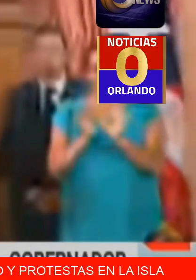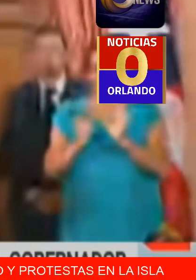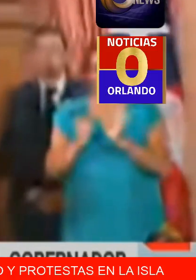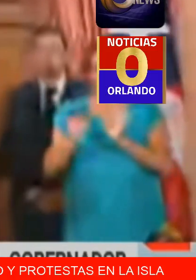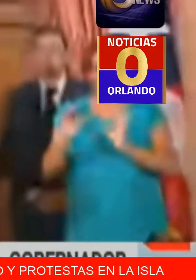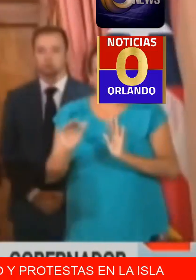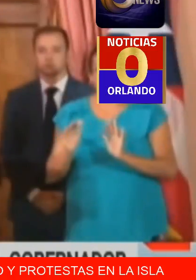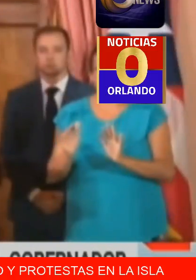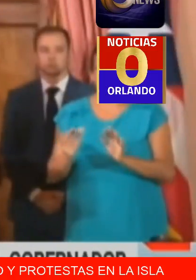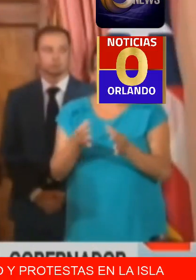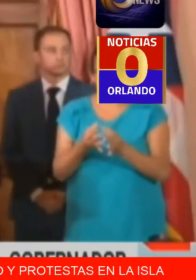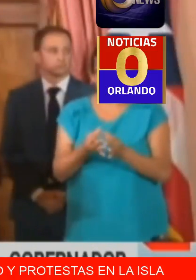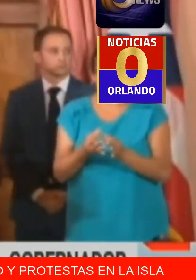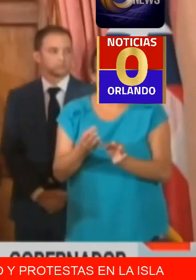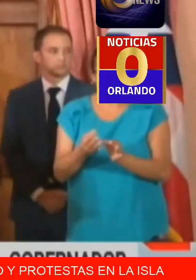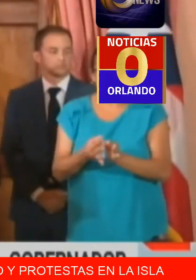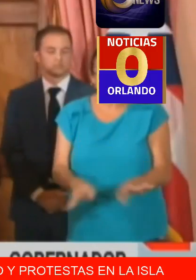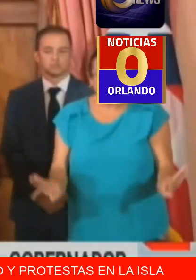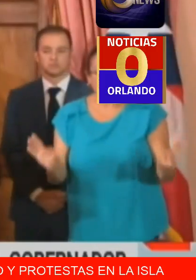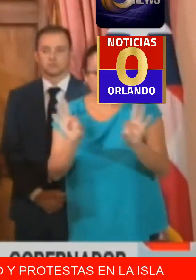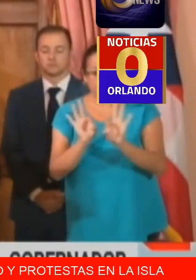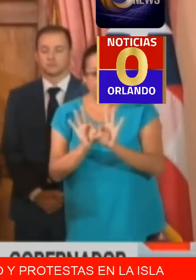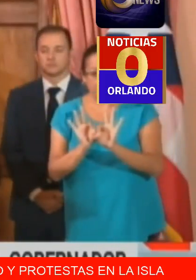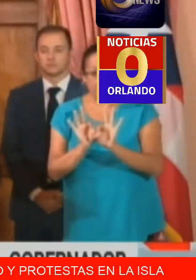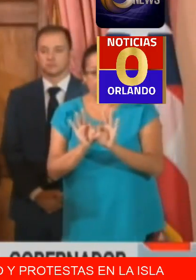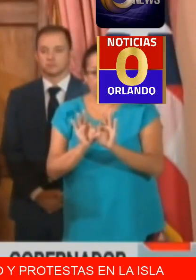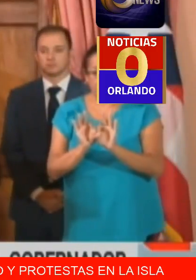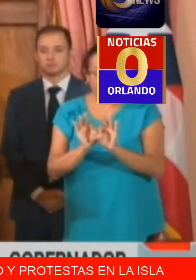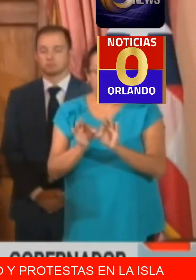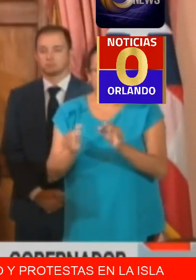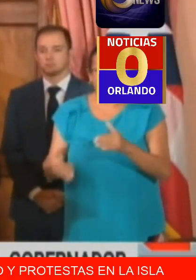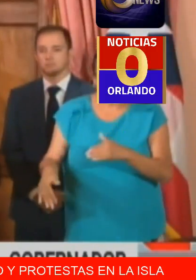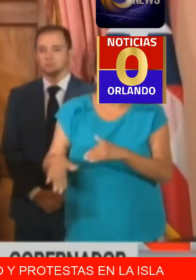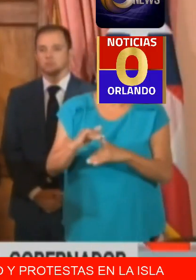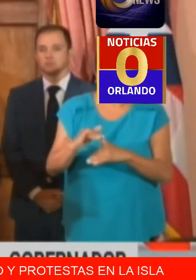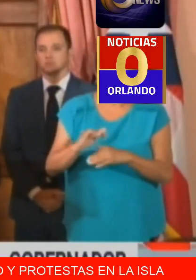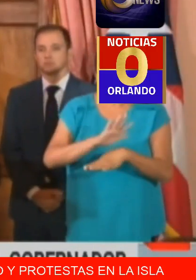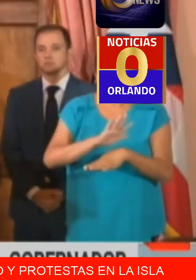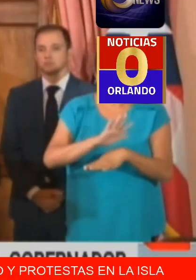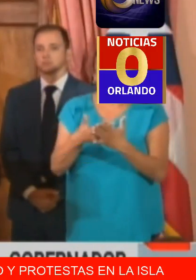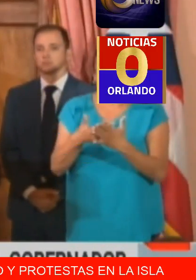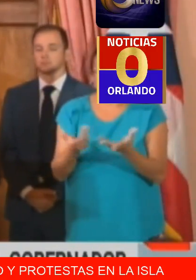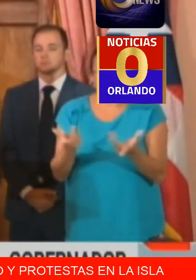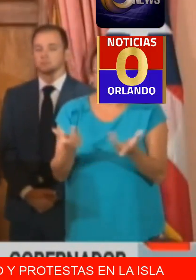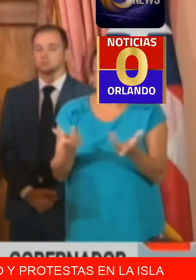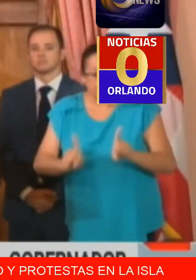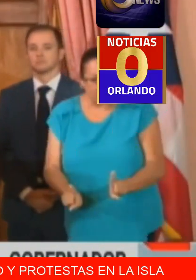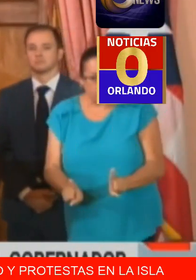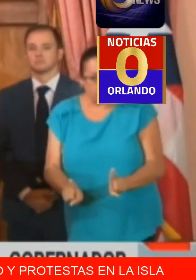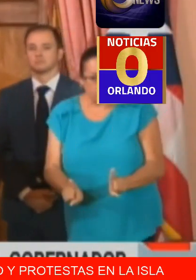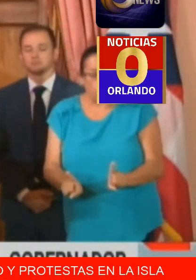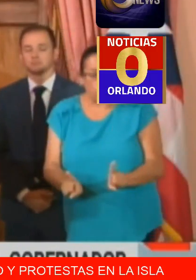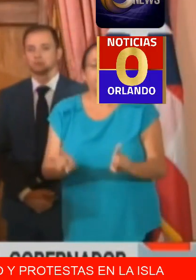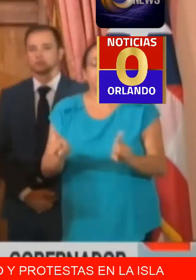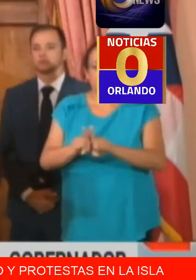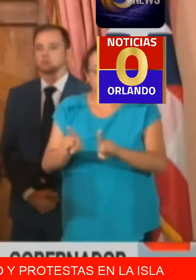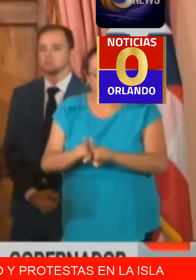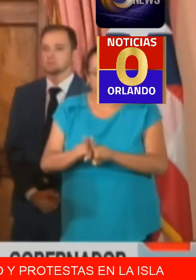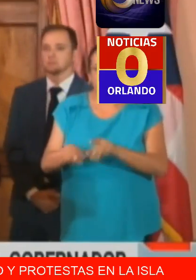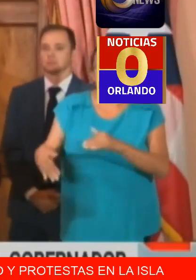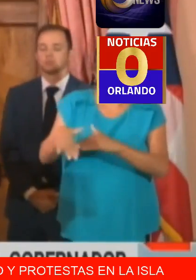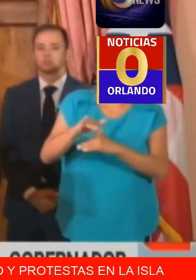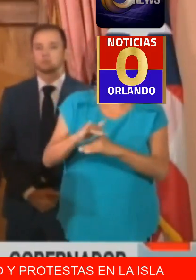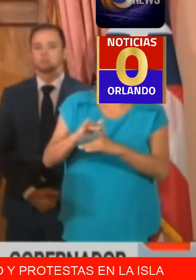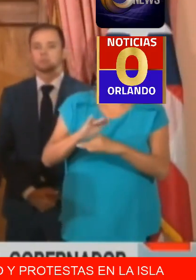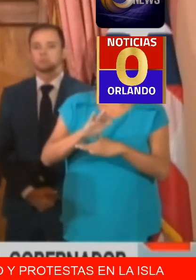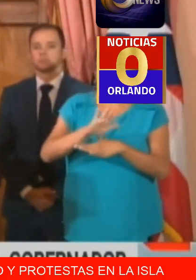ante la importancia de cubrir todas estas cosas que están ocurriendo, también se puedan cubrir los asuntos y los pasos que estamos tomando, que